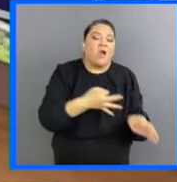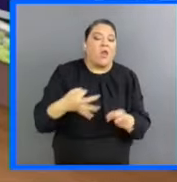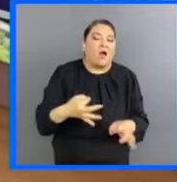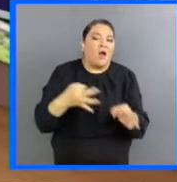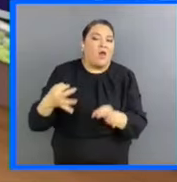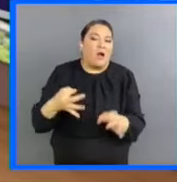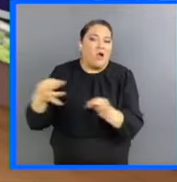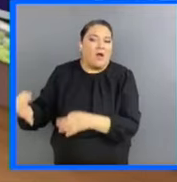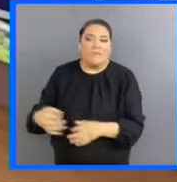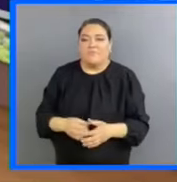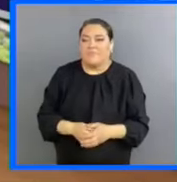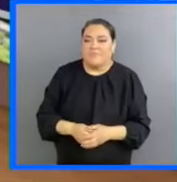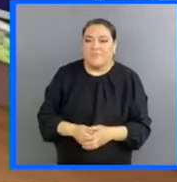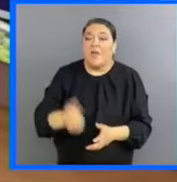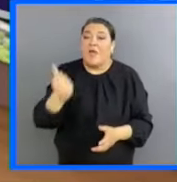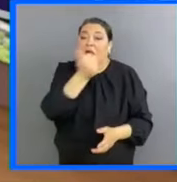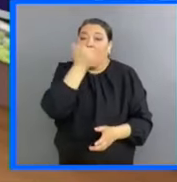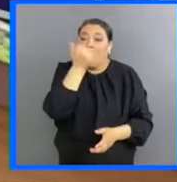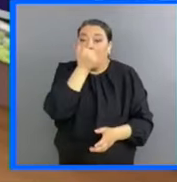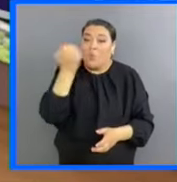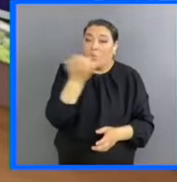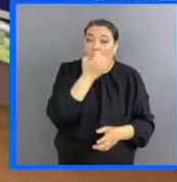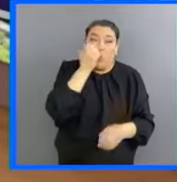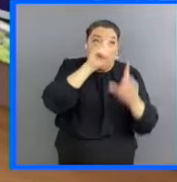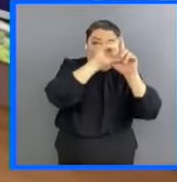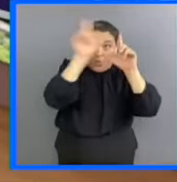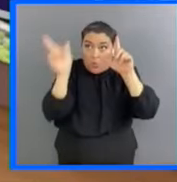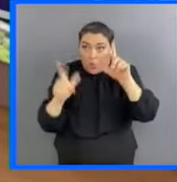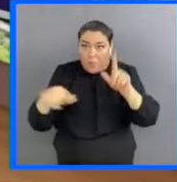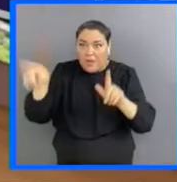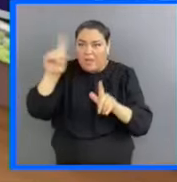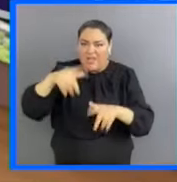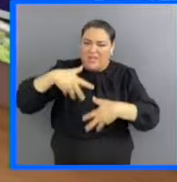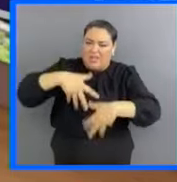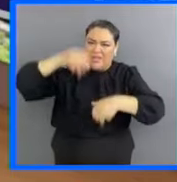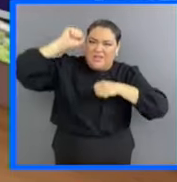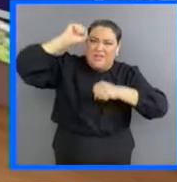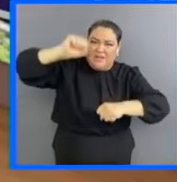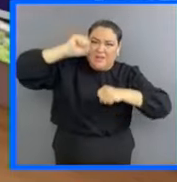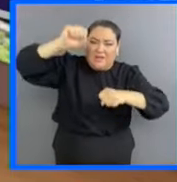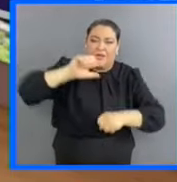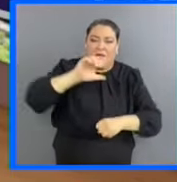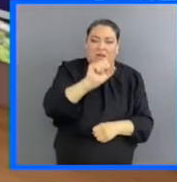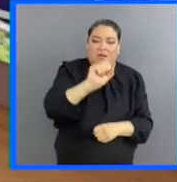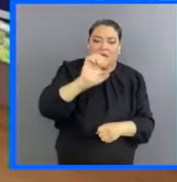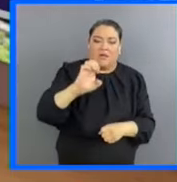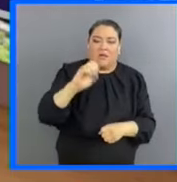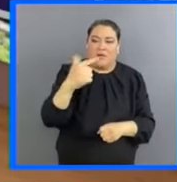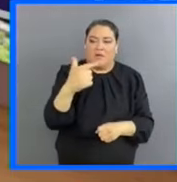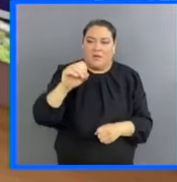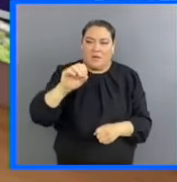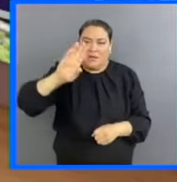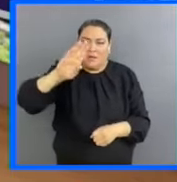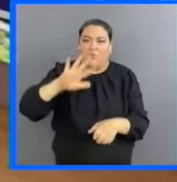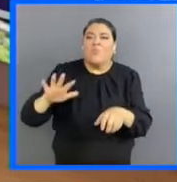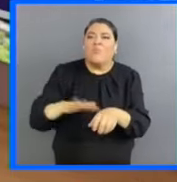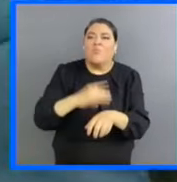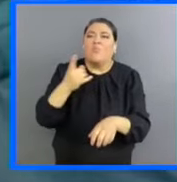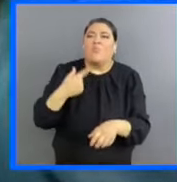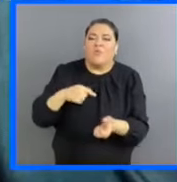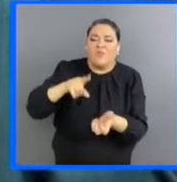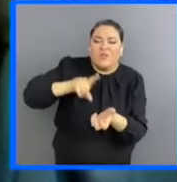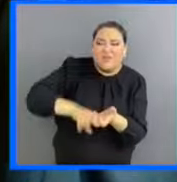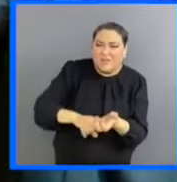Estudiantes de varios estados del país se manifestaron en la Secretaría de Gobernación ante el contexto de violencia e impunidad.